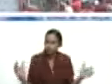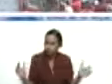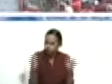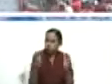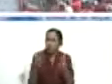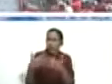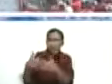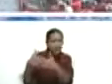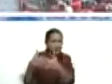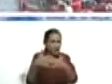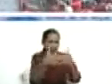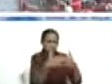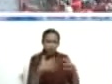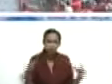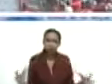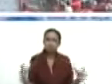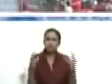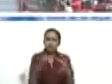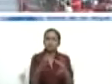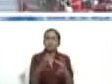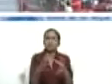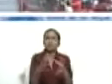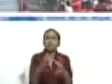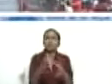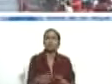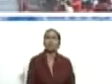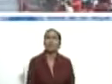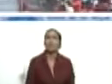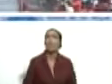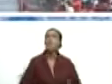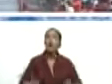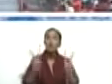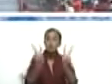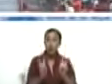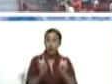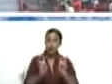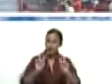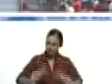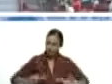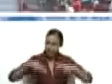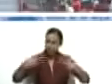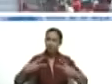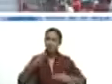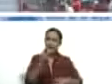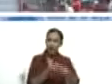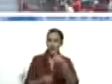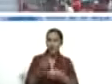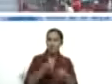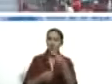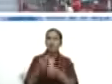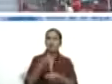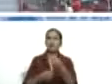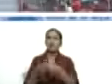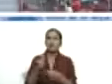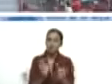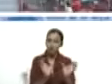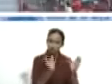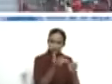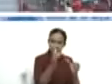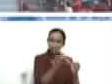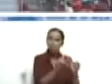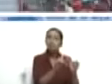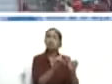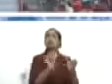recuperando, por un lado, una nueva economía y por otro lado los derechos